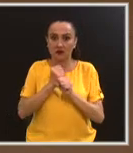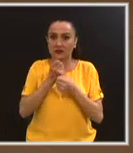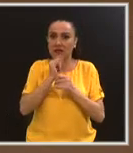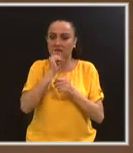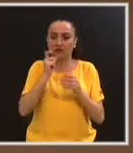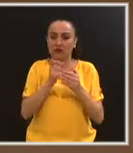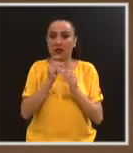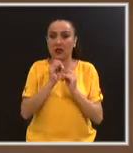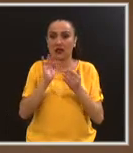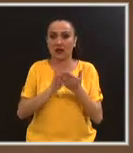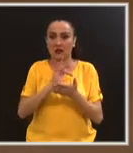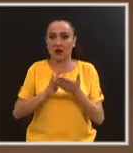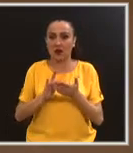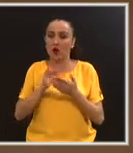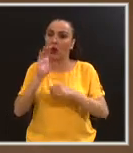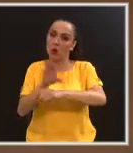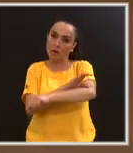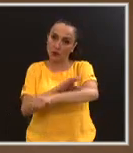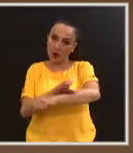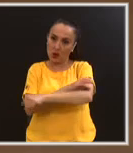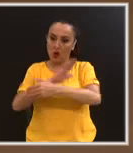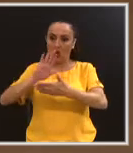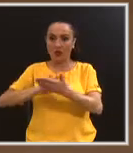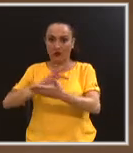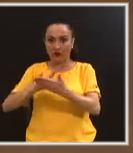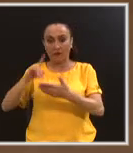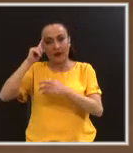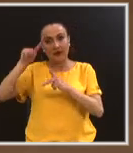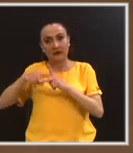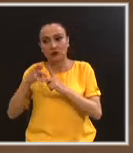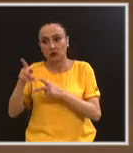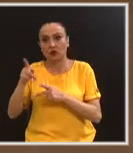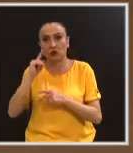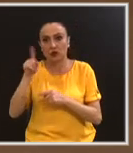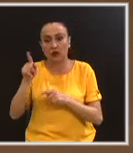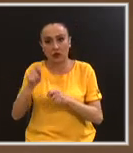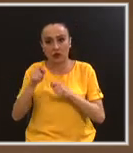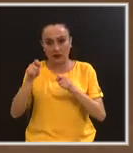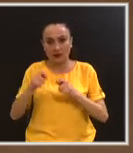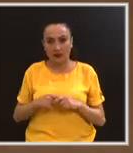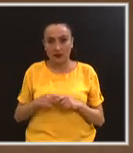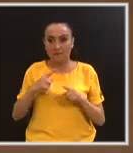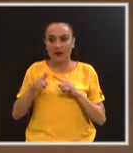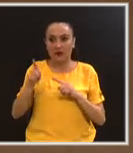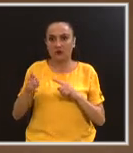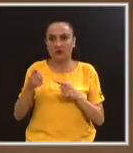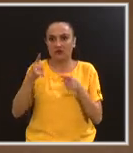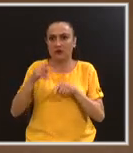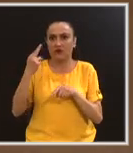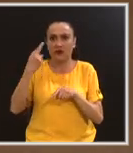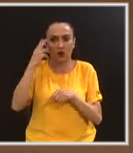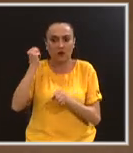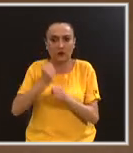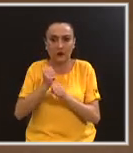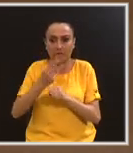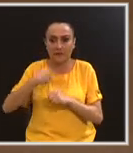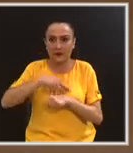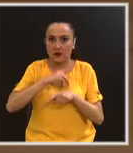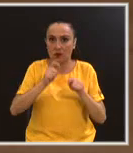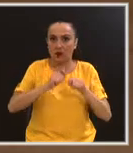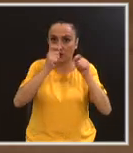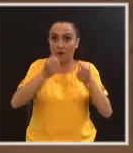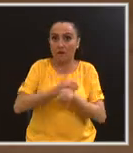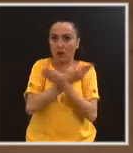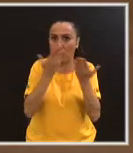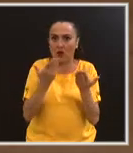dispositivo electrónico computadora o tableta para realizar sus labores educativas y esto se debe a la inoperancia del ministerio minio de Educación